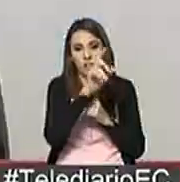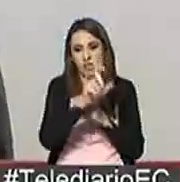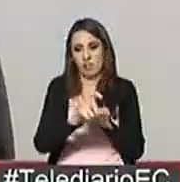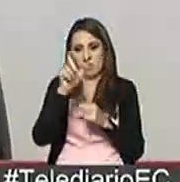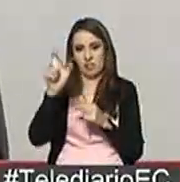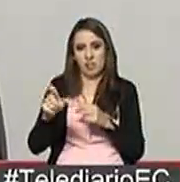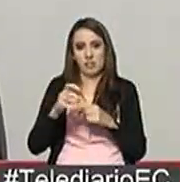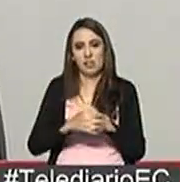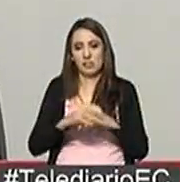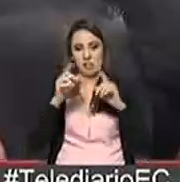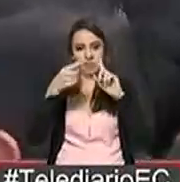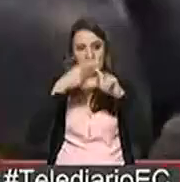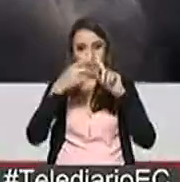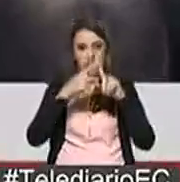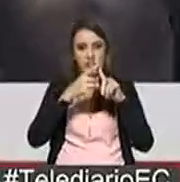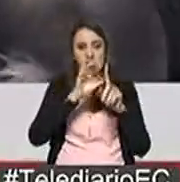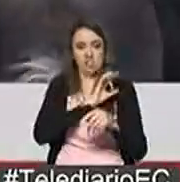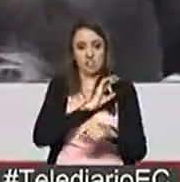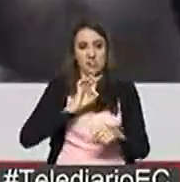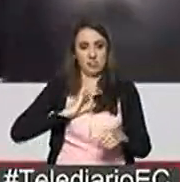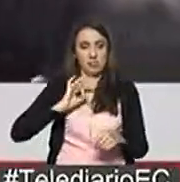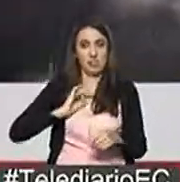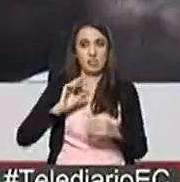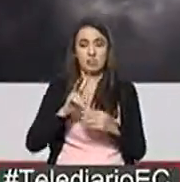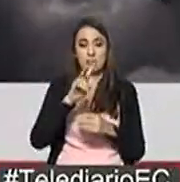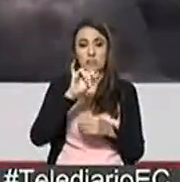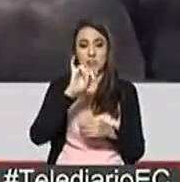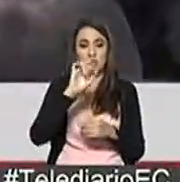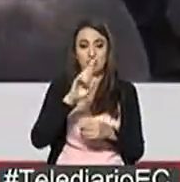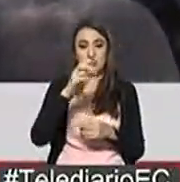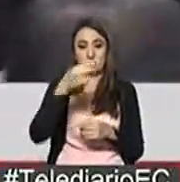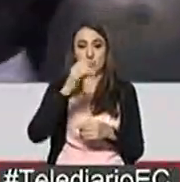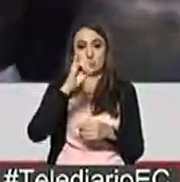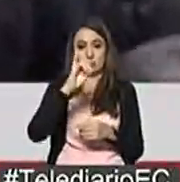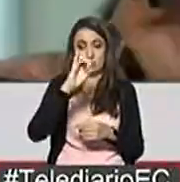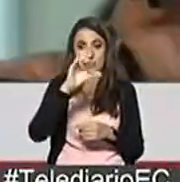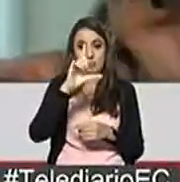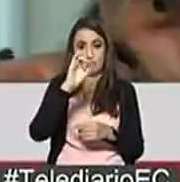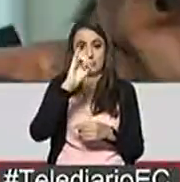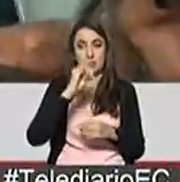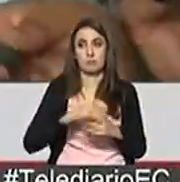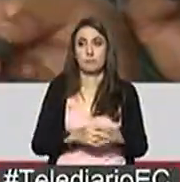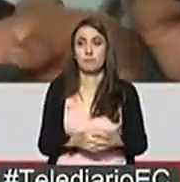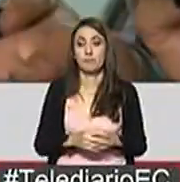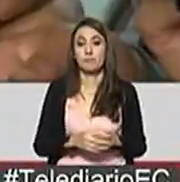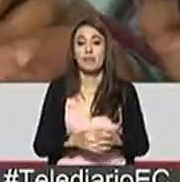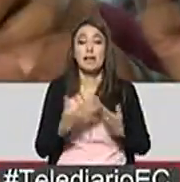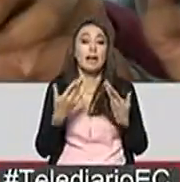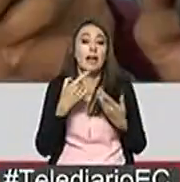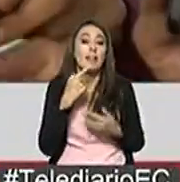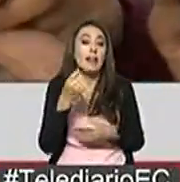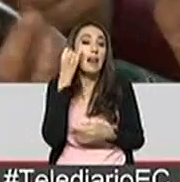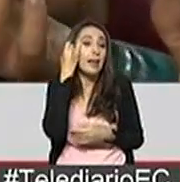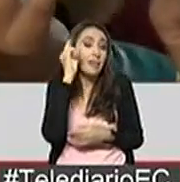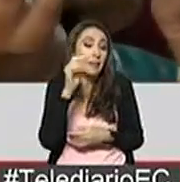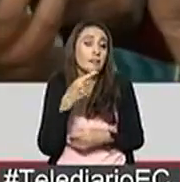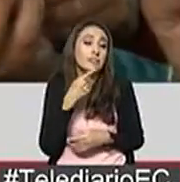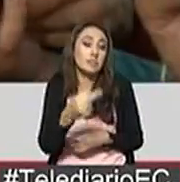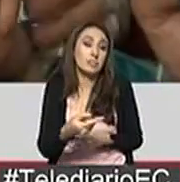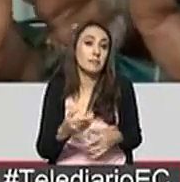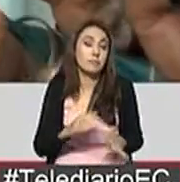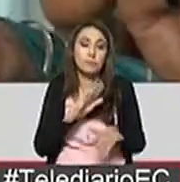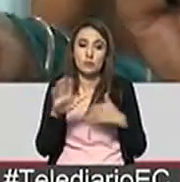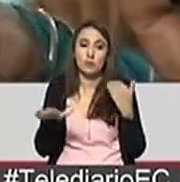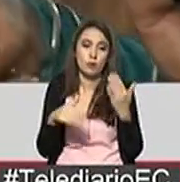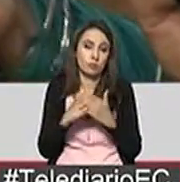personas, entre ellas Pavón y Virgilio Hernández, dirigente de la Revolución Ciudadana. La tesis de la Fiscalía General del Estado es que efectivamente todos